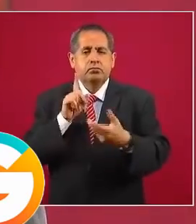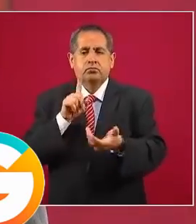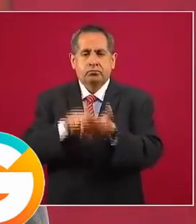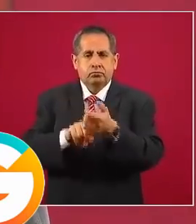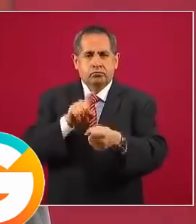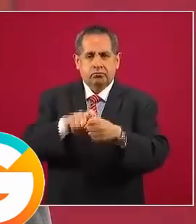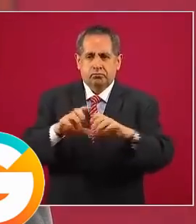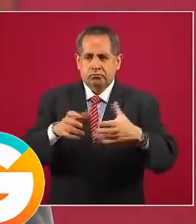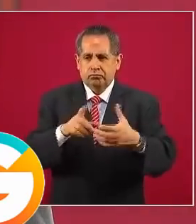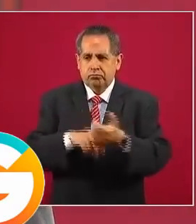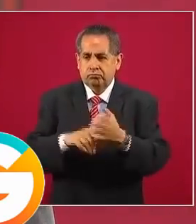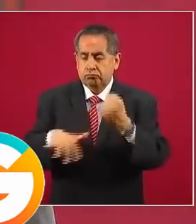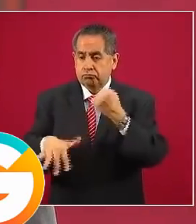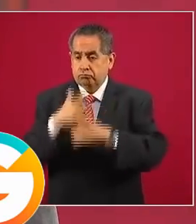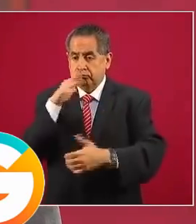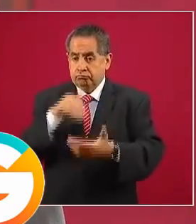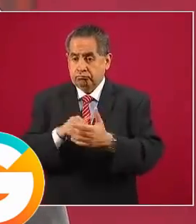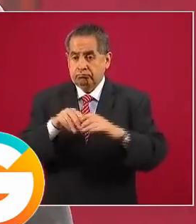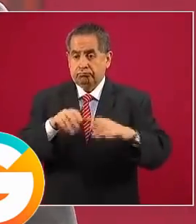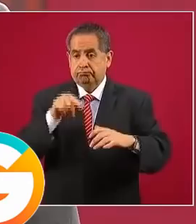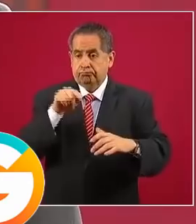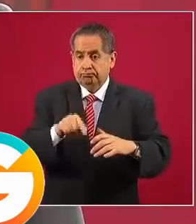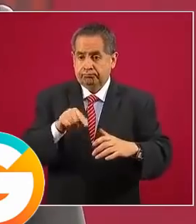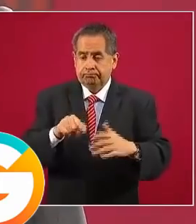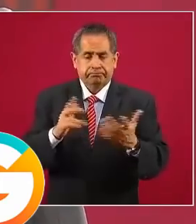Efectivos, 15 mil elementos.